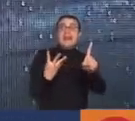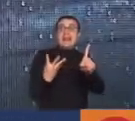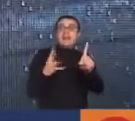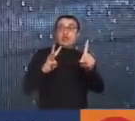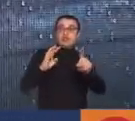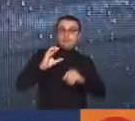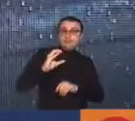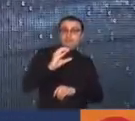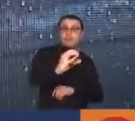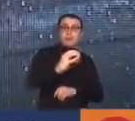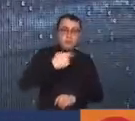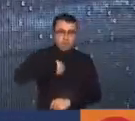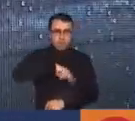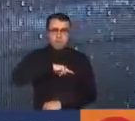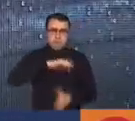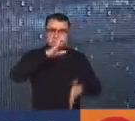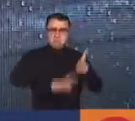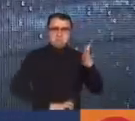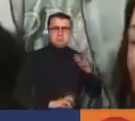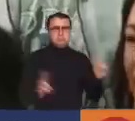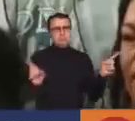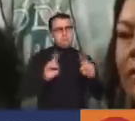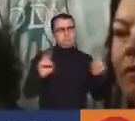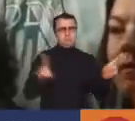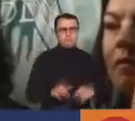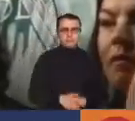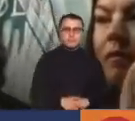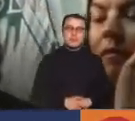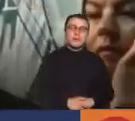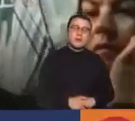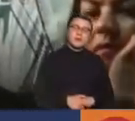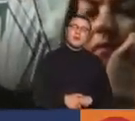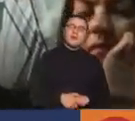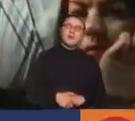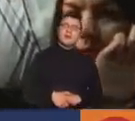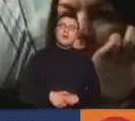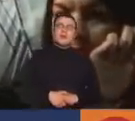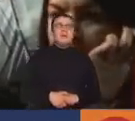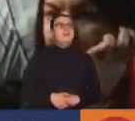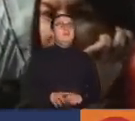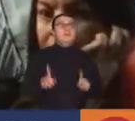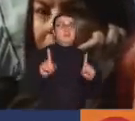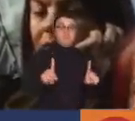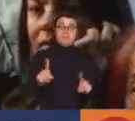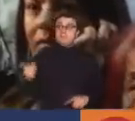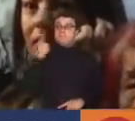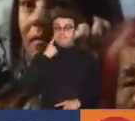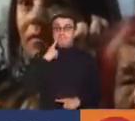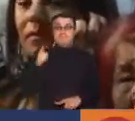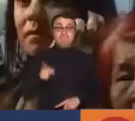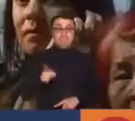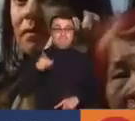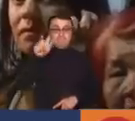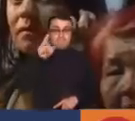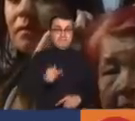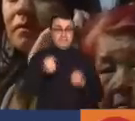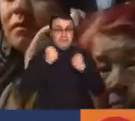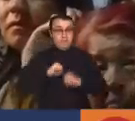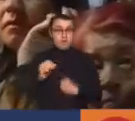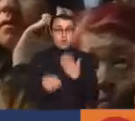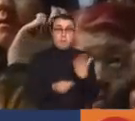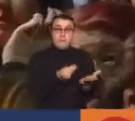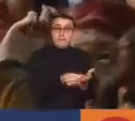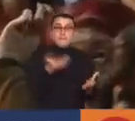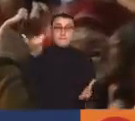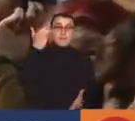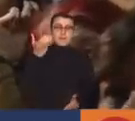Entonces no lo quitamos nosotros. Él, al hacer ese esfuerzo para pagar pensiones, la plata